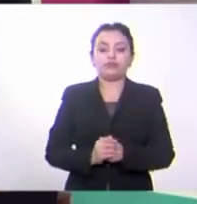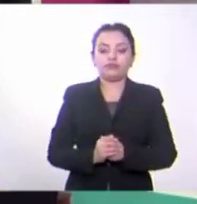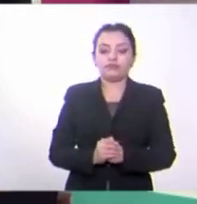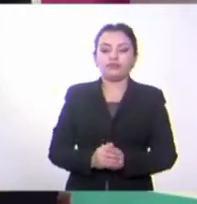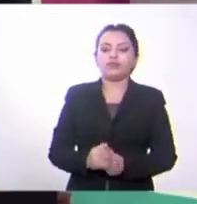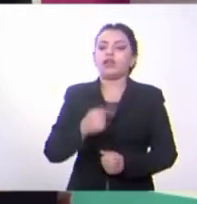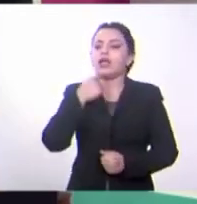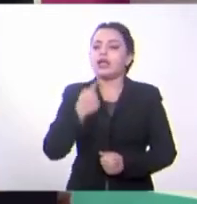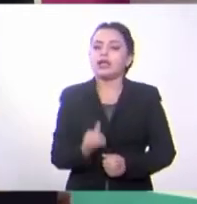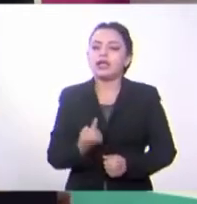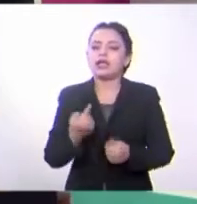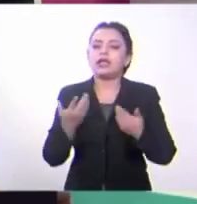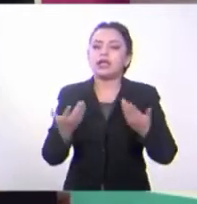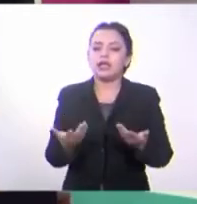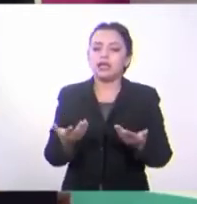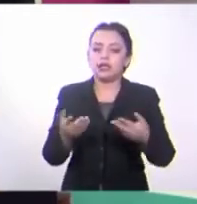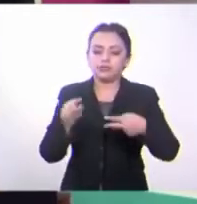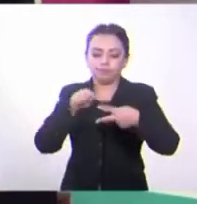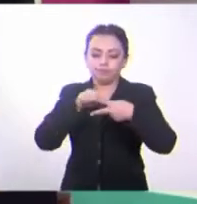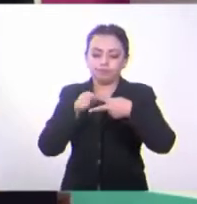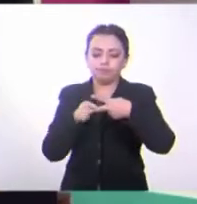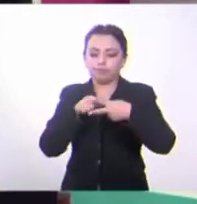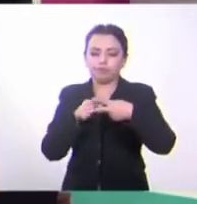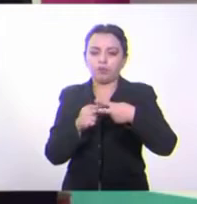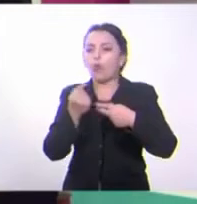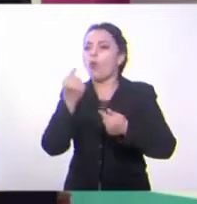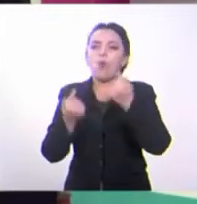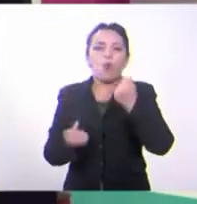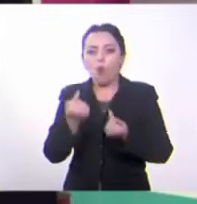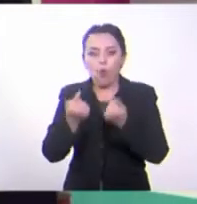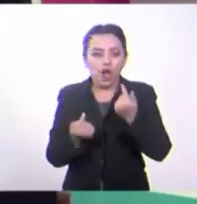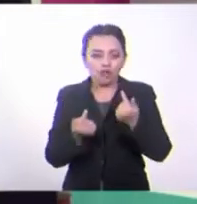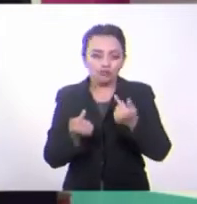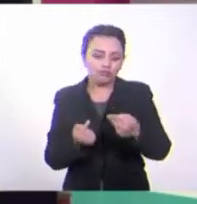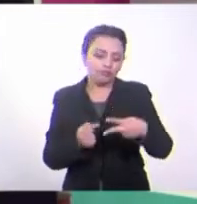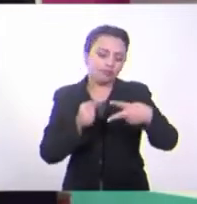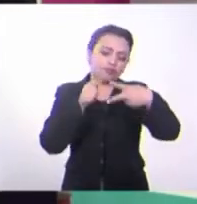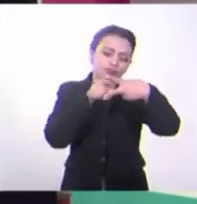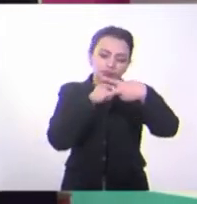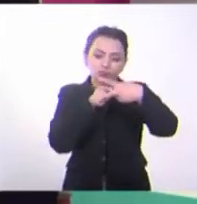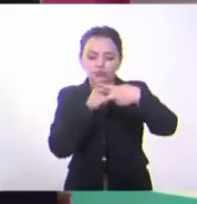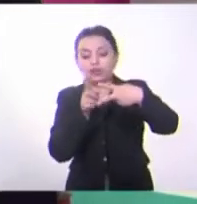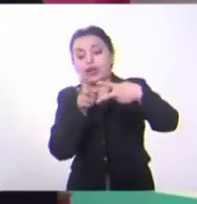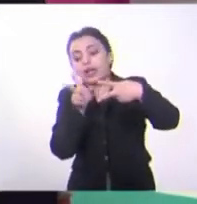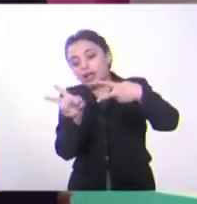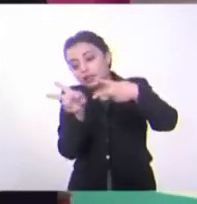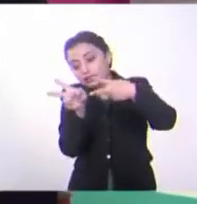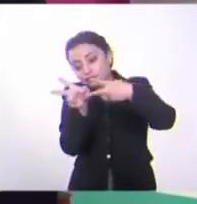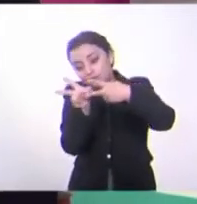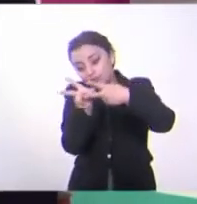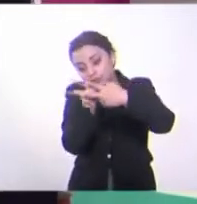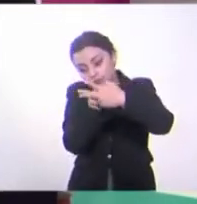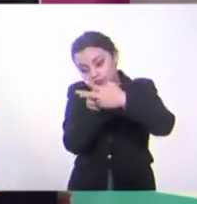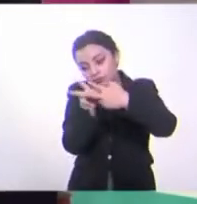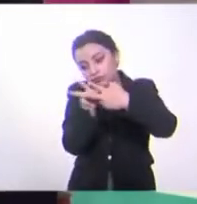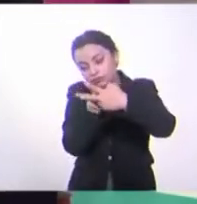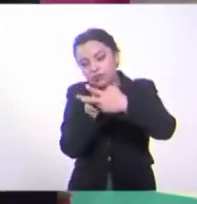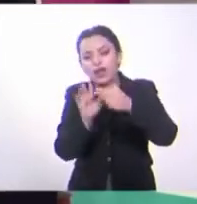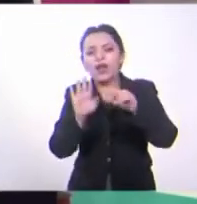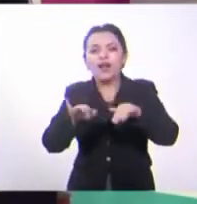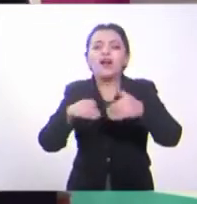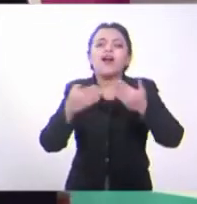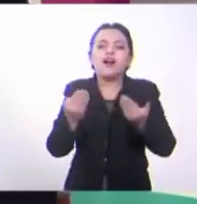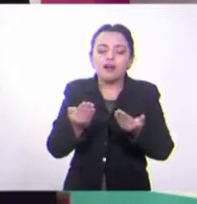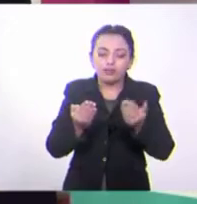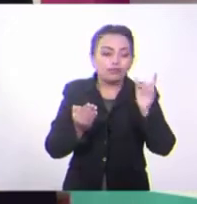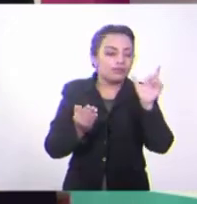correspondientes, los medimos para ver si son iguales. Bien, el ángulo en A. Vamos a medir primero el ángulo